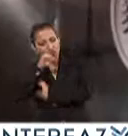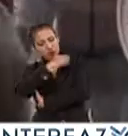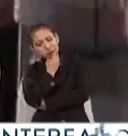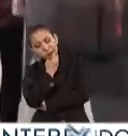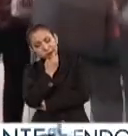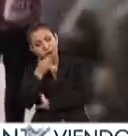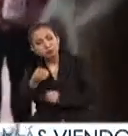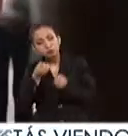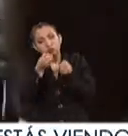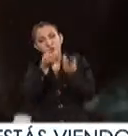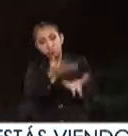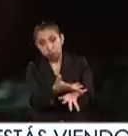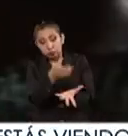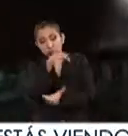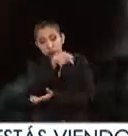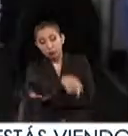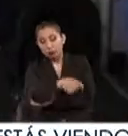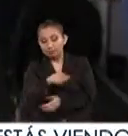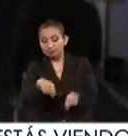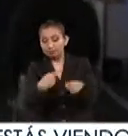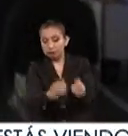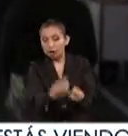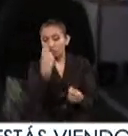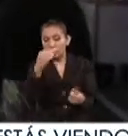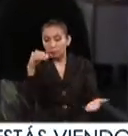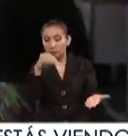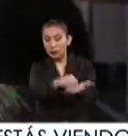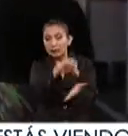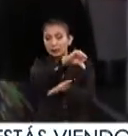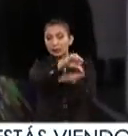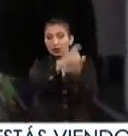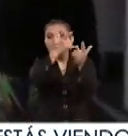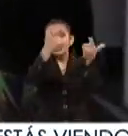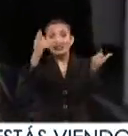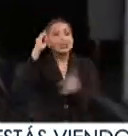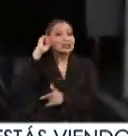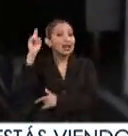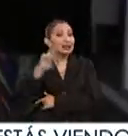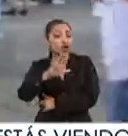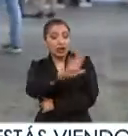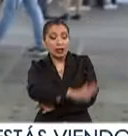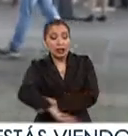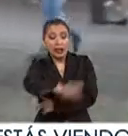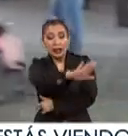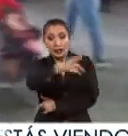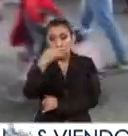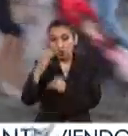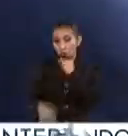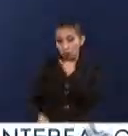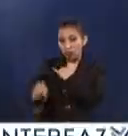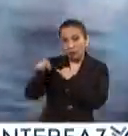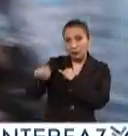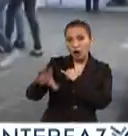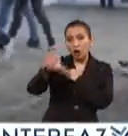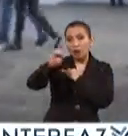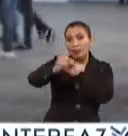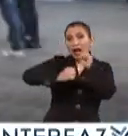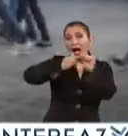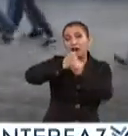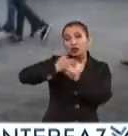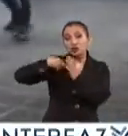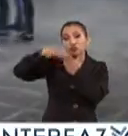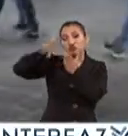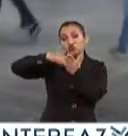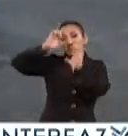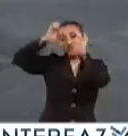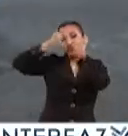Ciencia y la Cultura, UNESCO, le otorgó este nombramiento al Centro Histórico de Zacatecas. Y finalmente, 90 años del